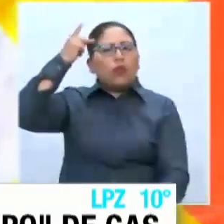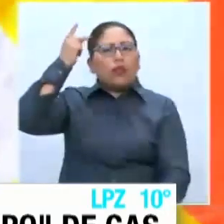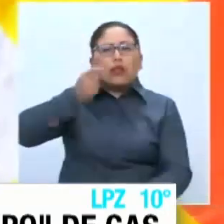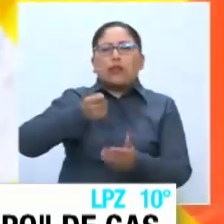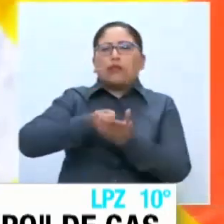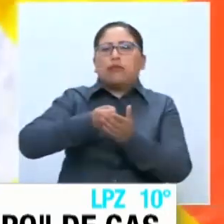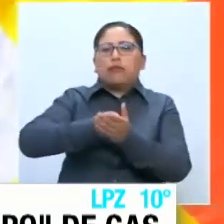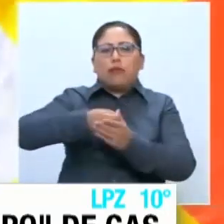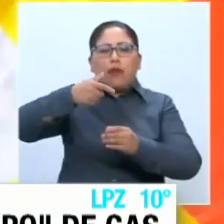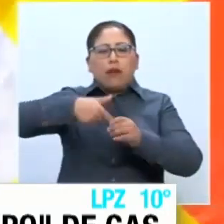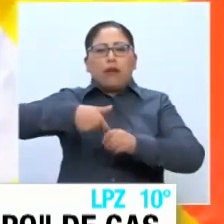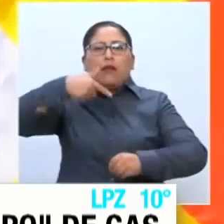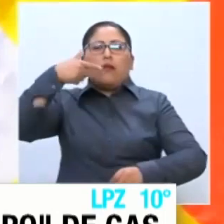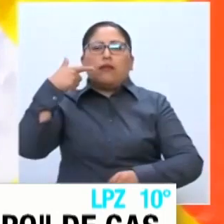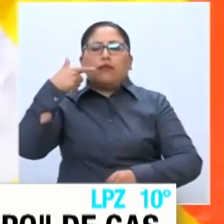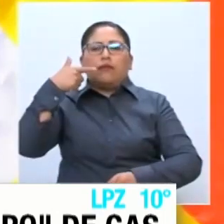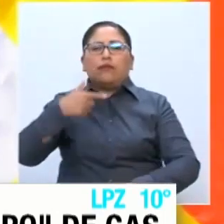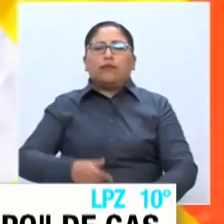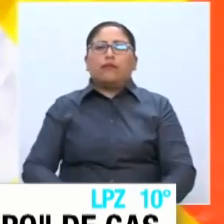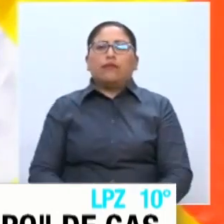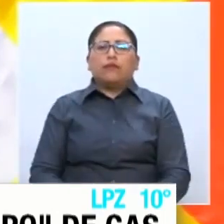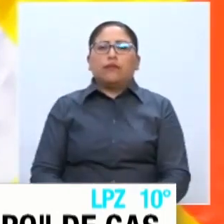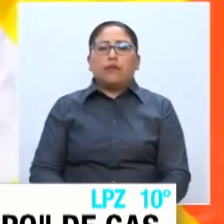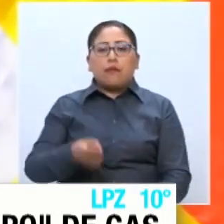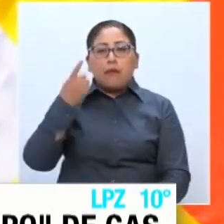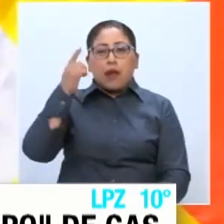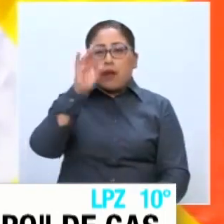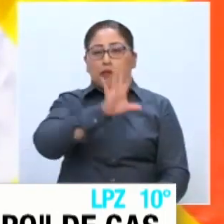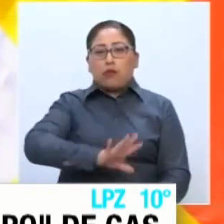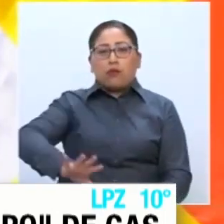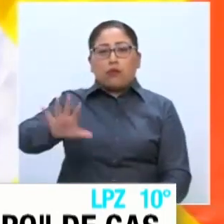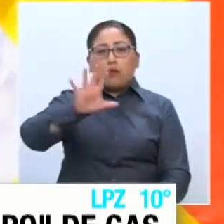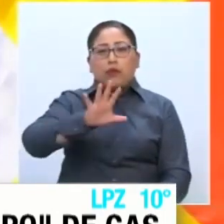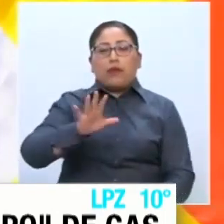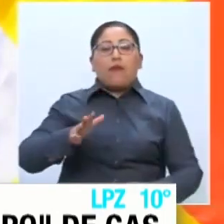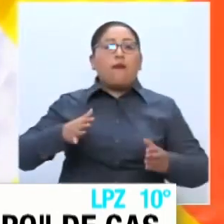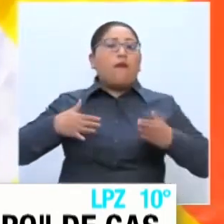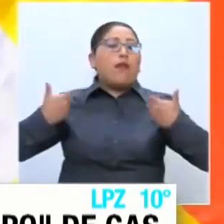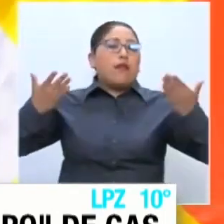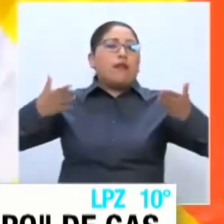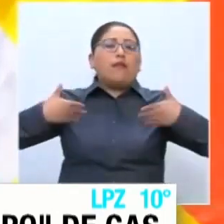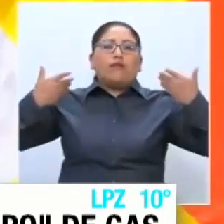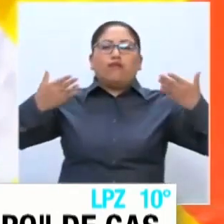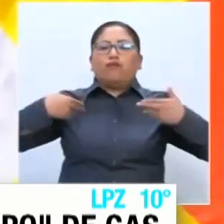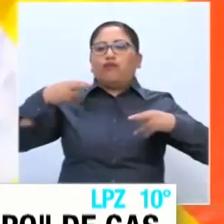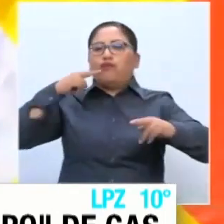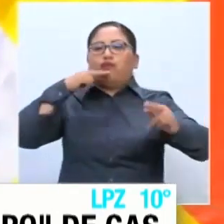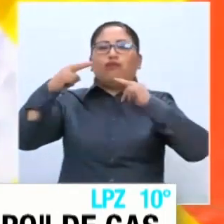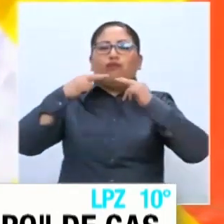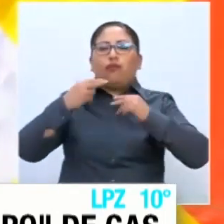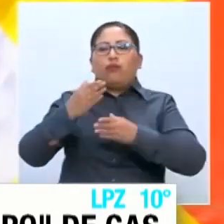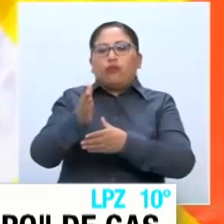de hidrocarburos que se tiene para nuestro país. Esa es la feliz noticia que quería